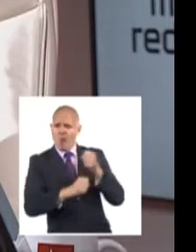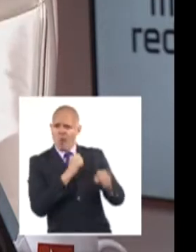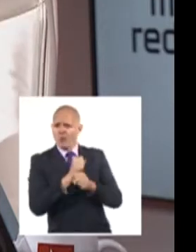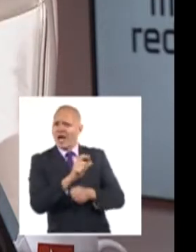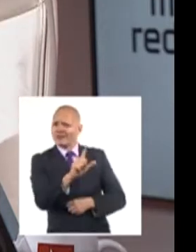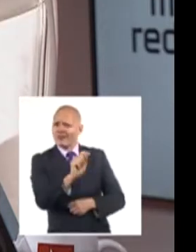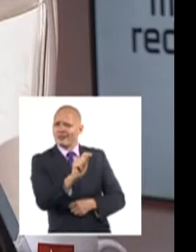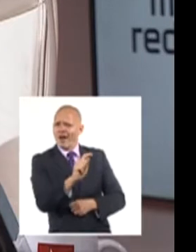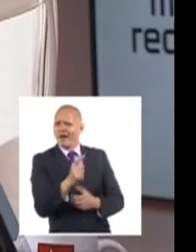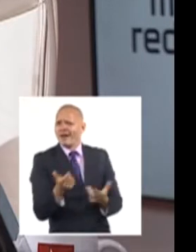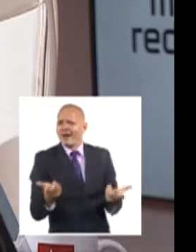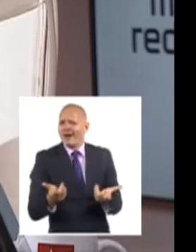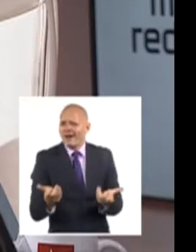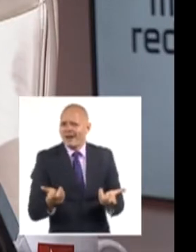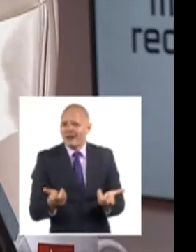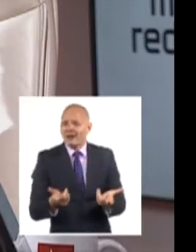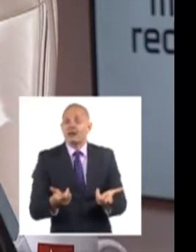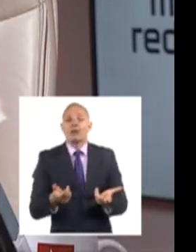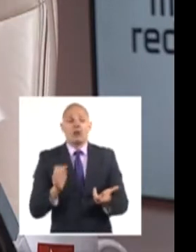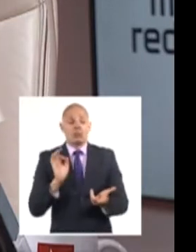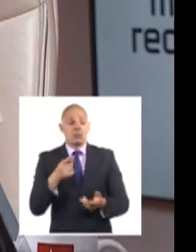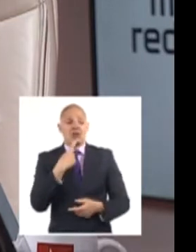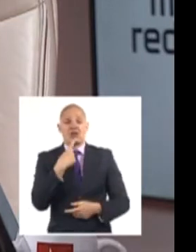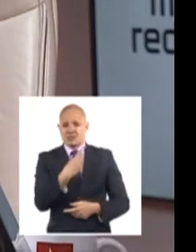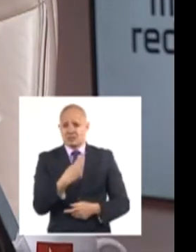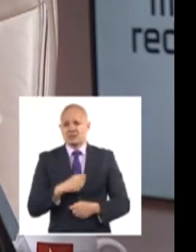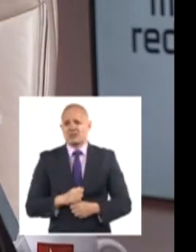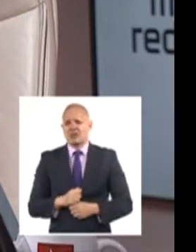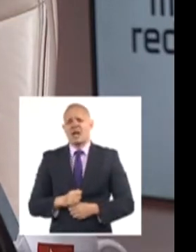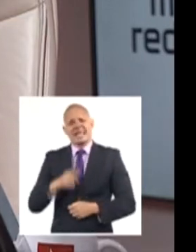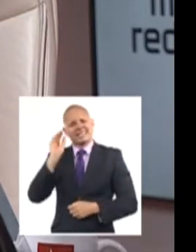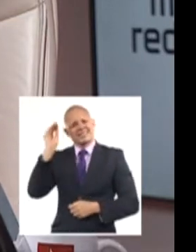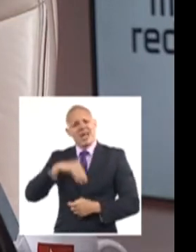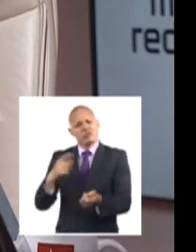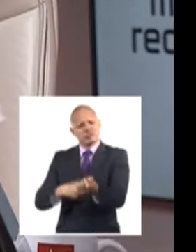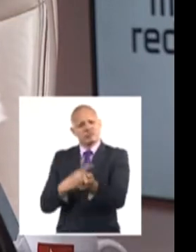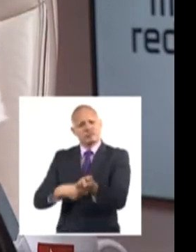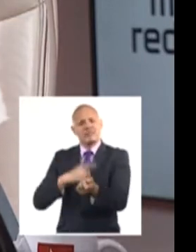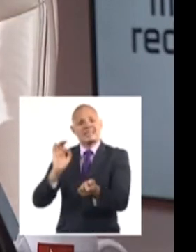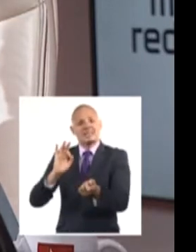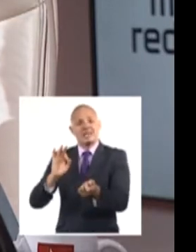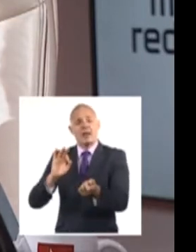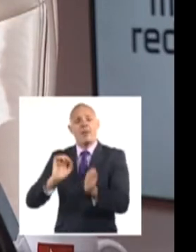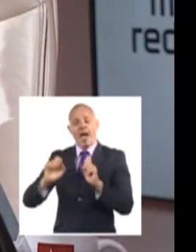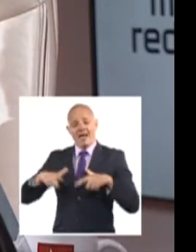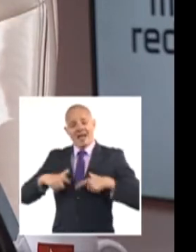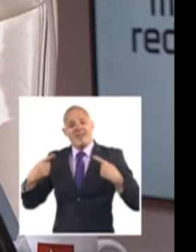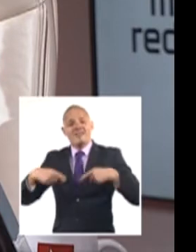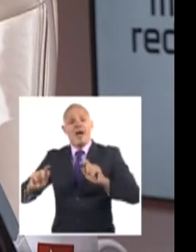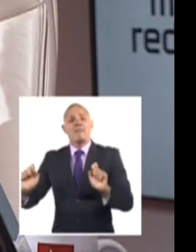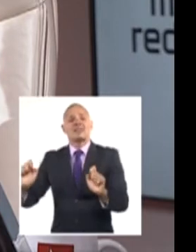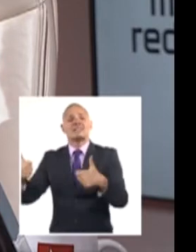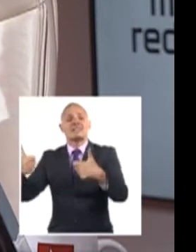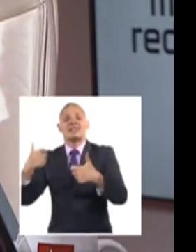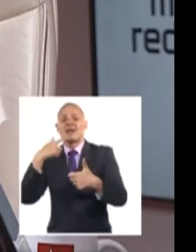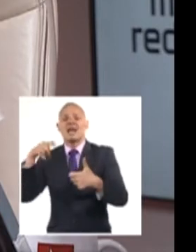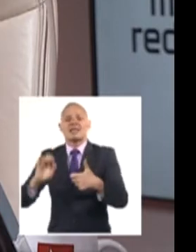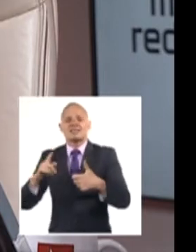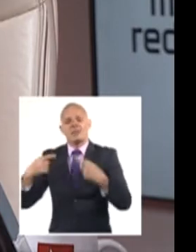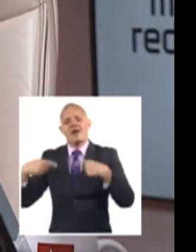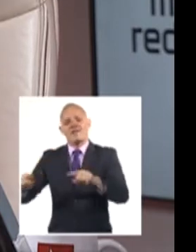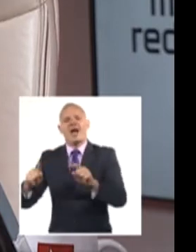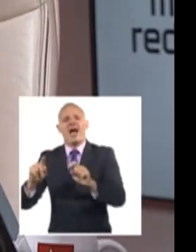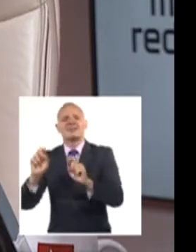a los debates televisivos porque obviamente es un hombre además fíjate hoy su el jefe de su jefe de campaña decía